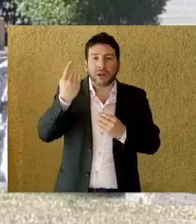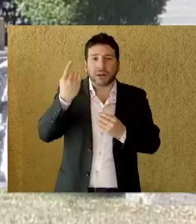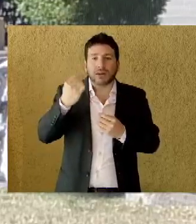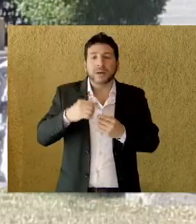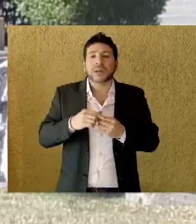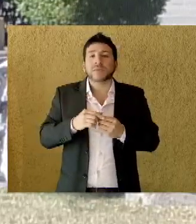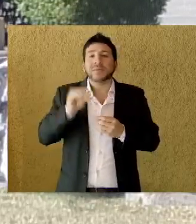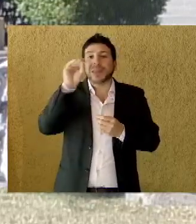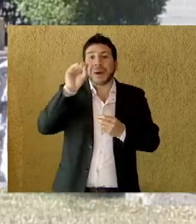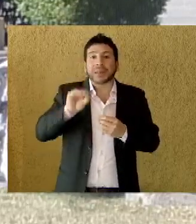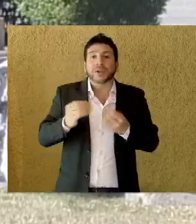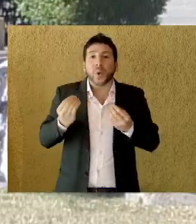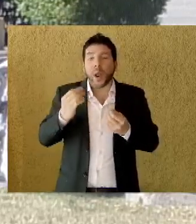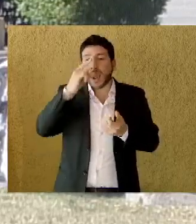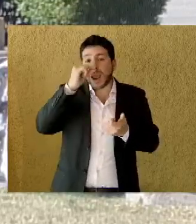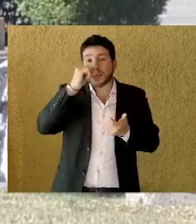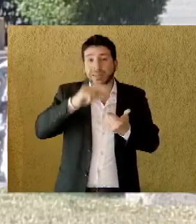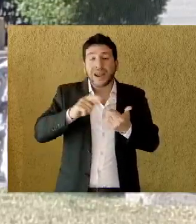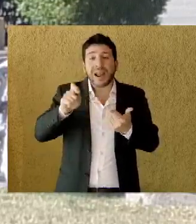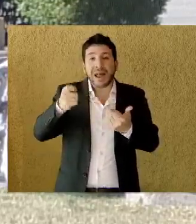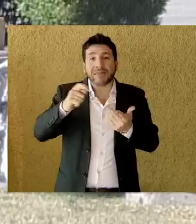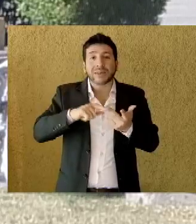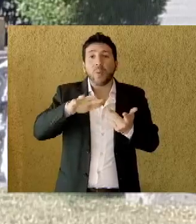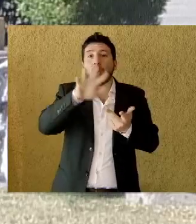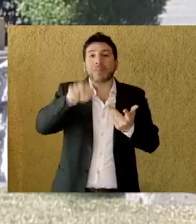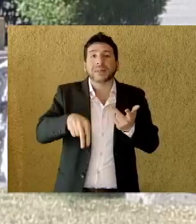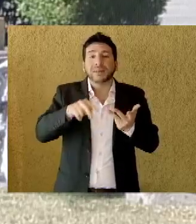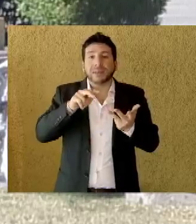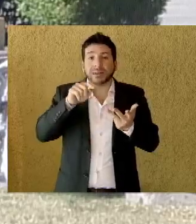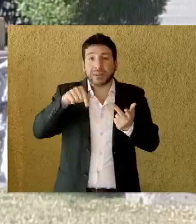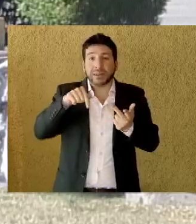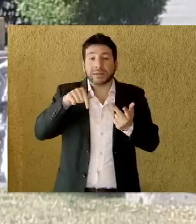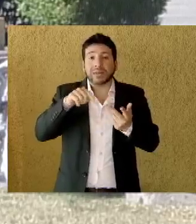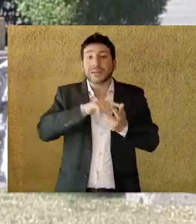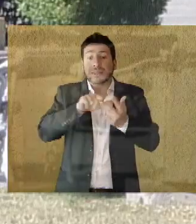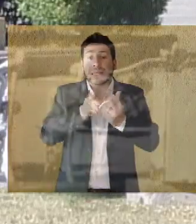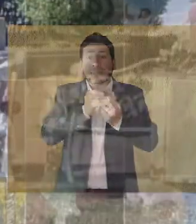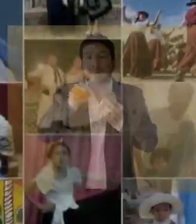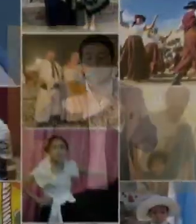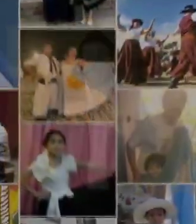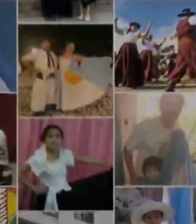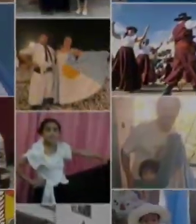los departamentos de Las Heras, de La Valle, de Guaymallén en esta propuesta de Mi Corazón Celeste y Blanco.